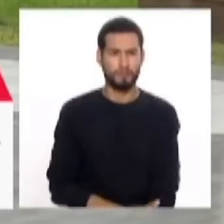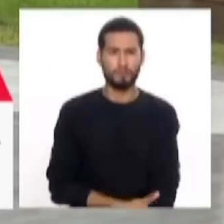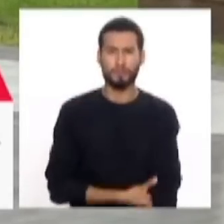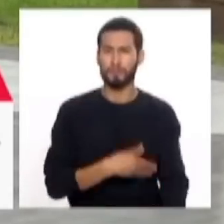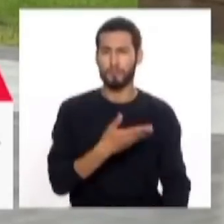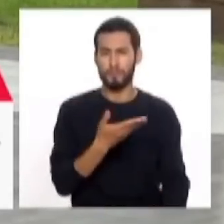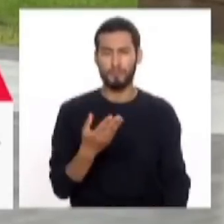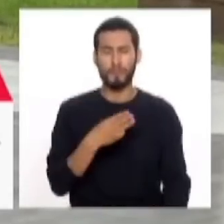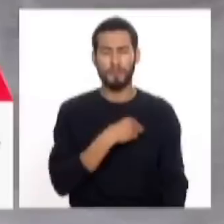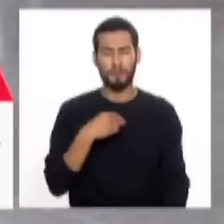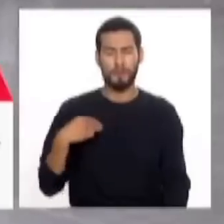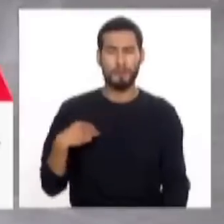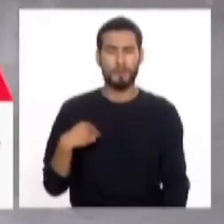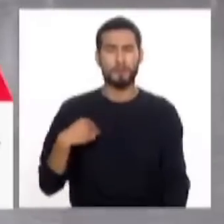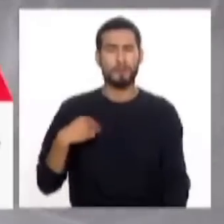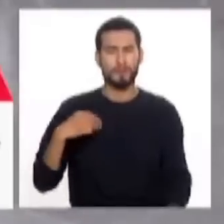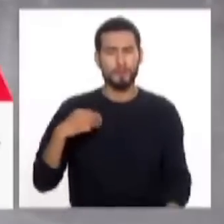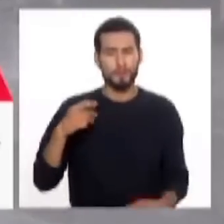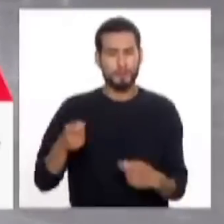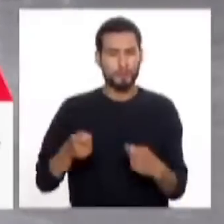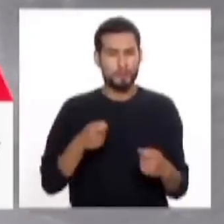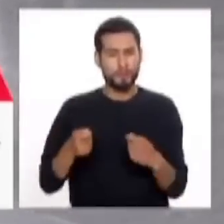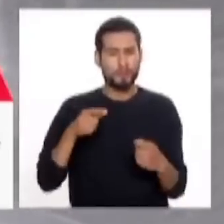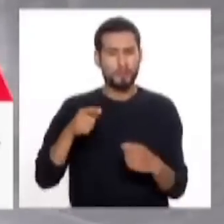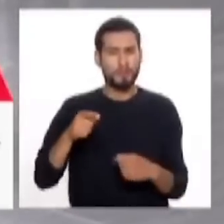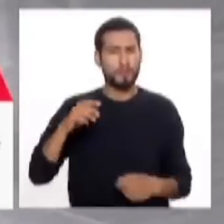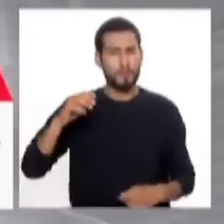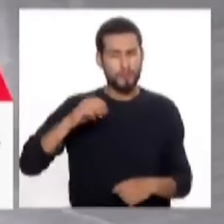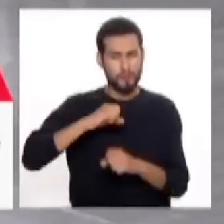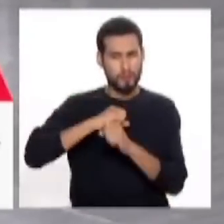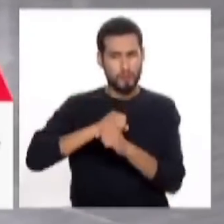Señor ministro de Estado en el despacho de defensa.